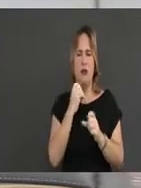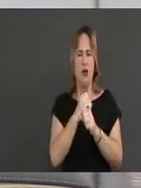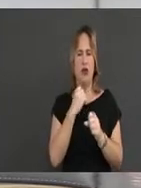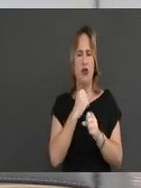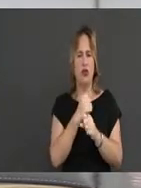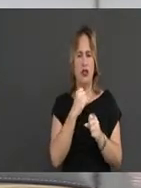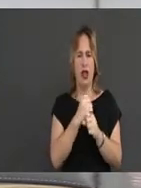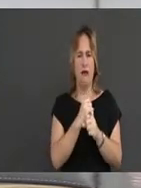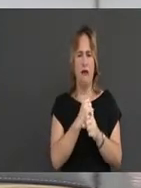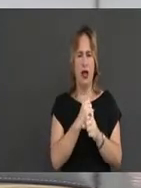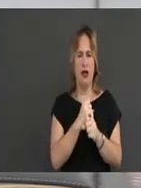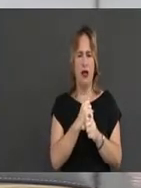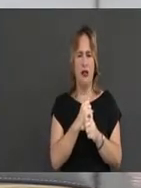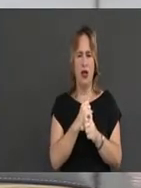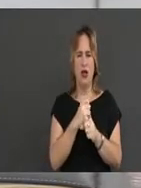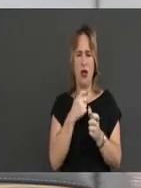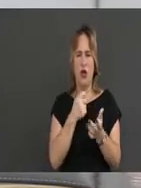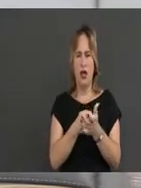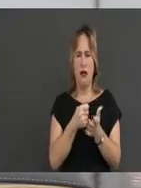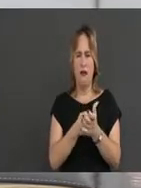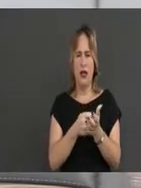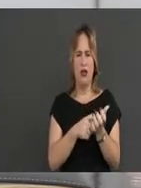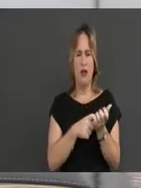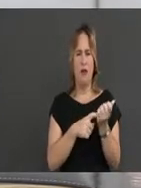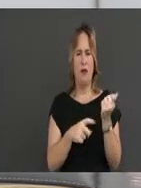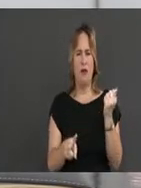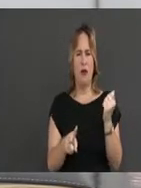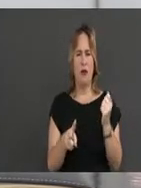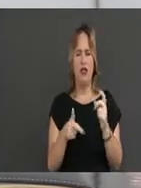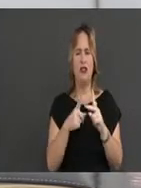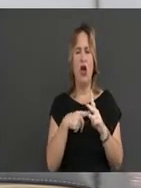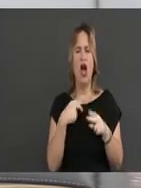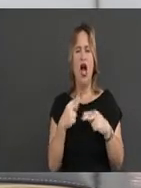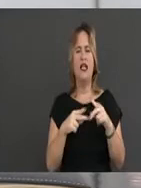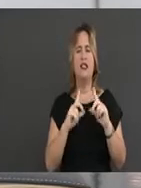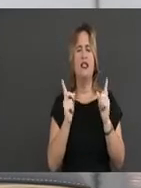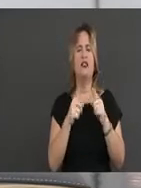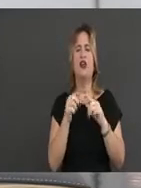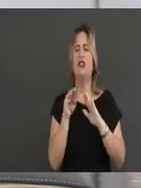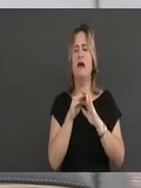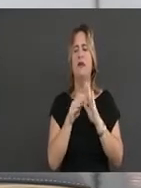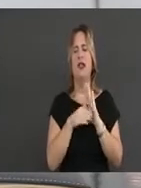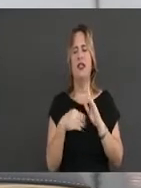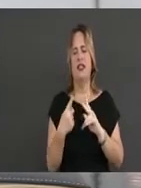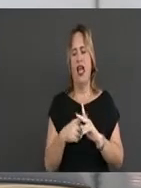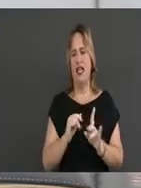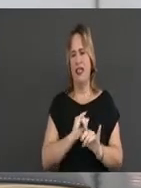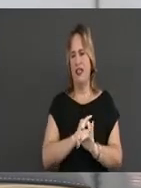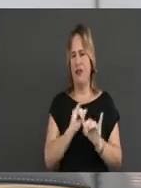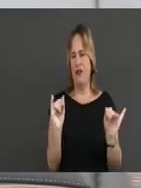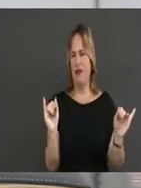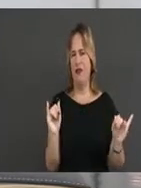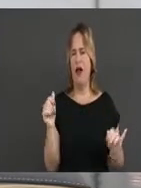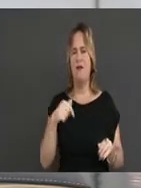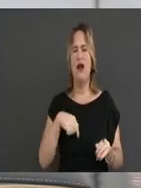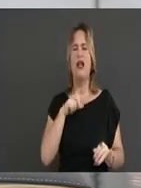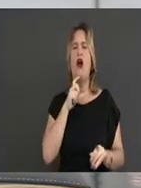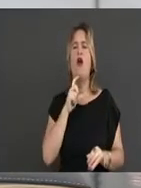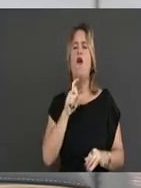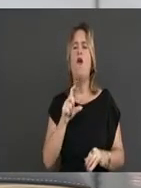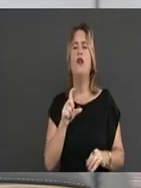trabajado con empeño en la provincia en poner en práctica todas las medidas que anunciamos desde el último